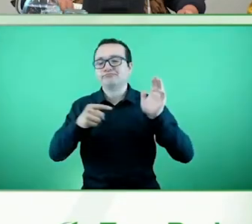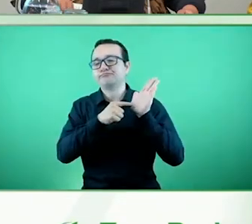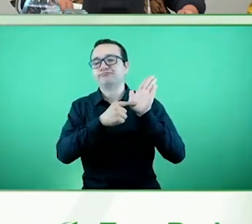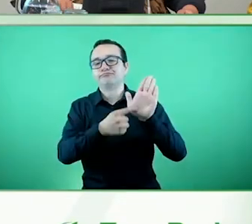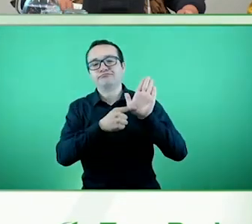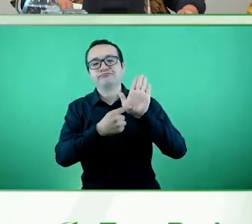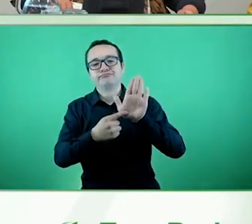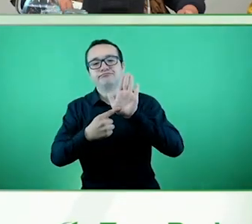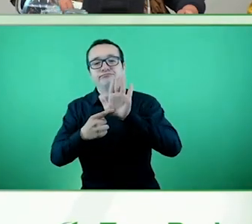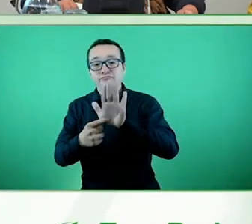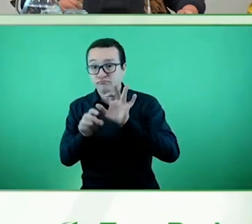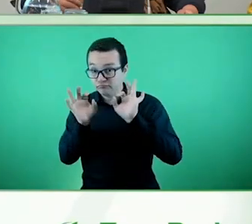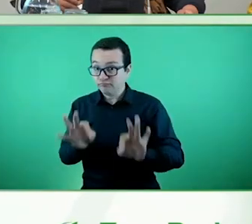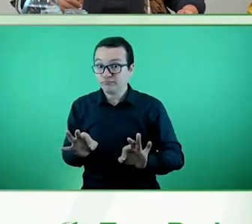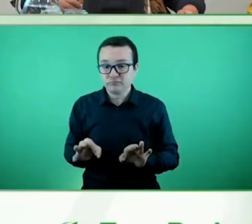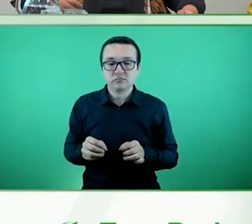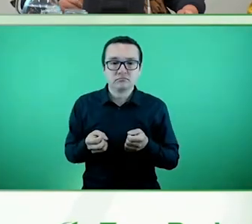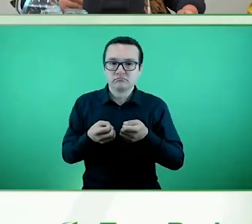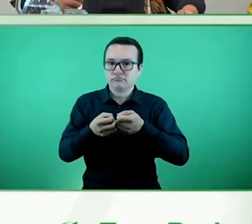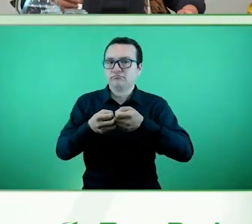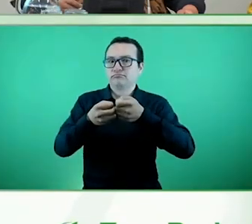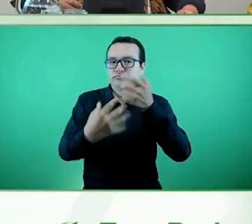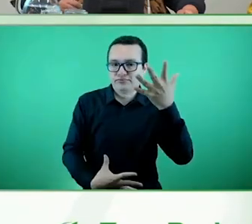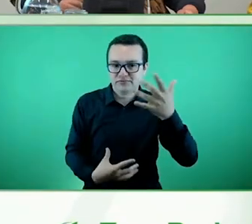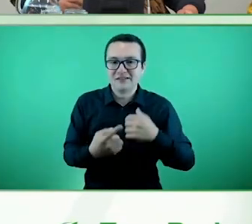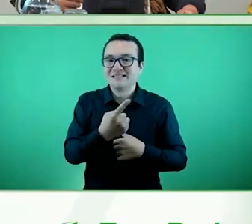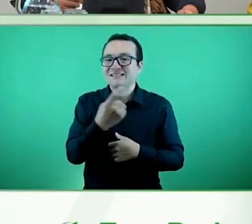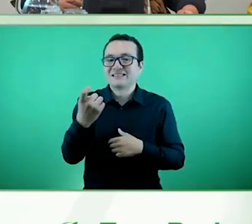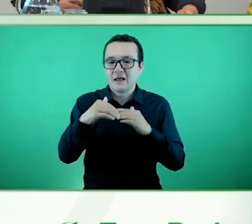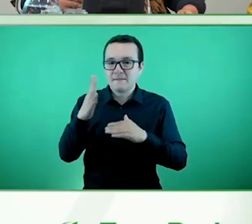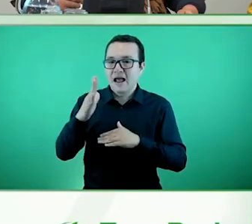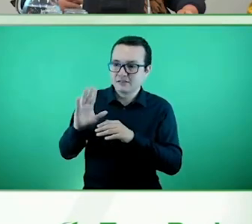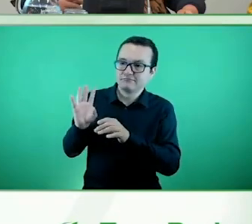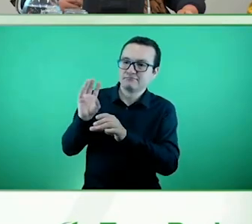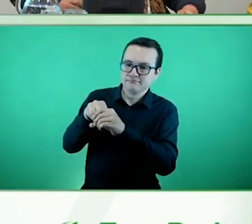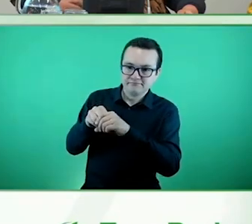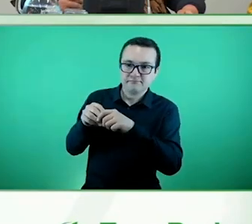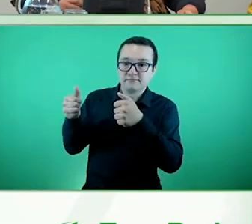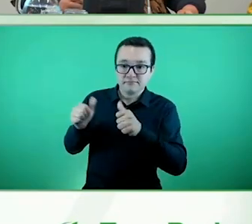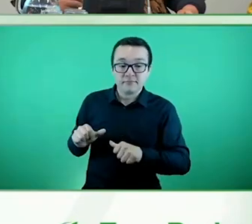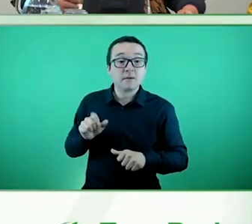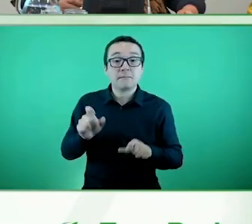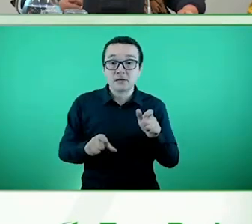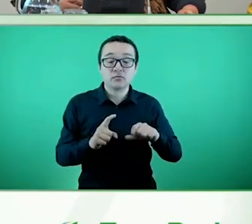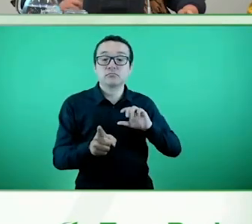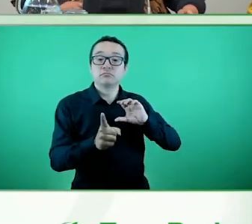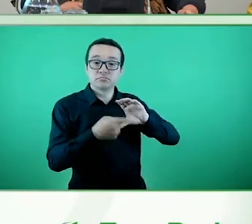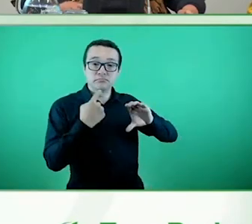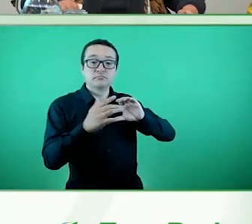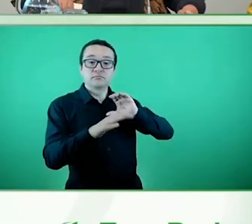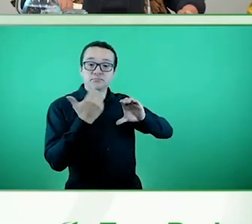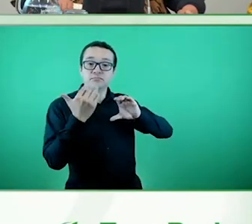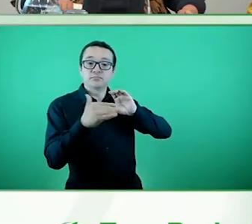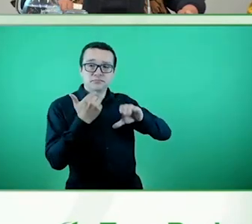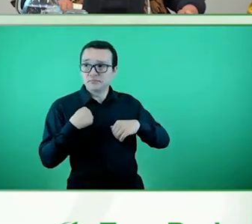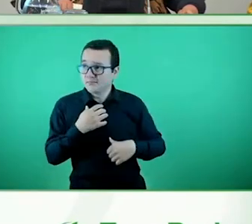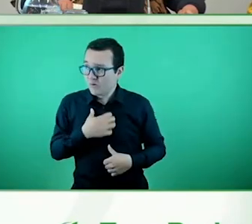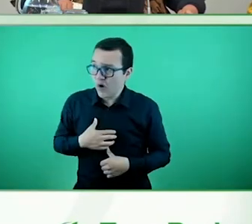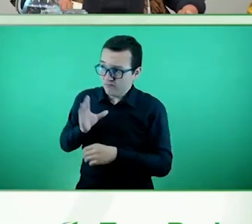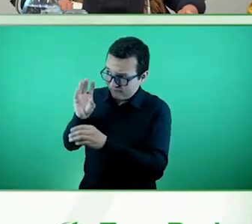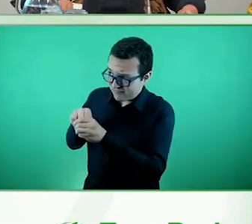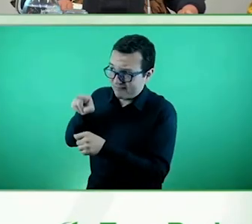participando actualmente y permanentemente nos escriben personas para querer incorporarse a este